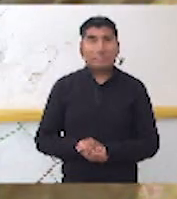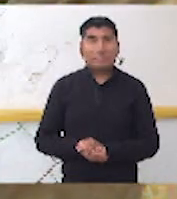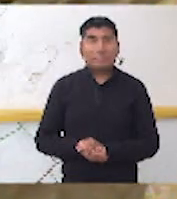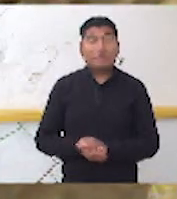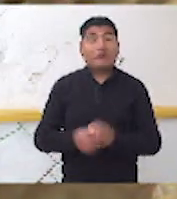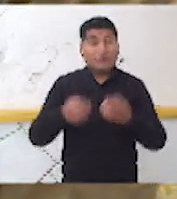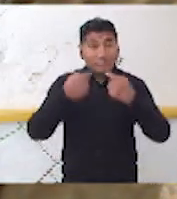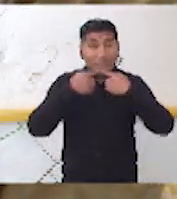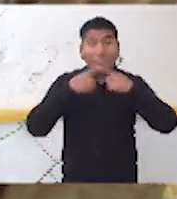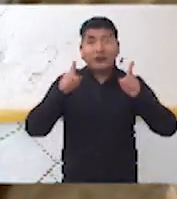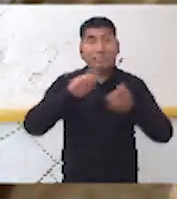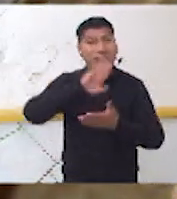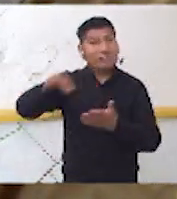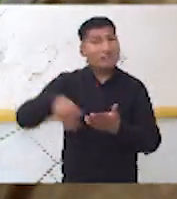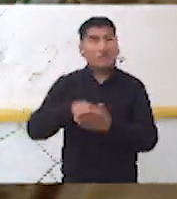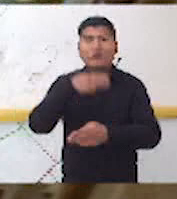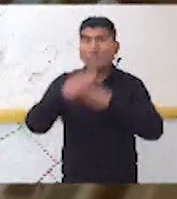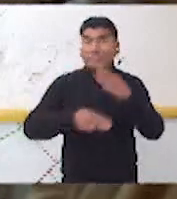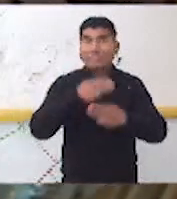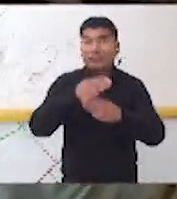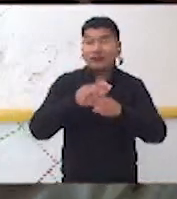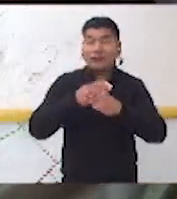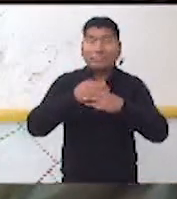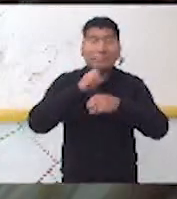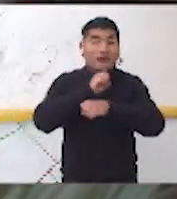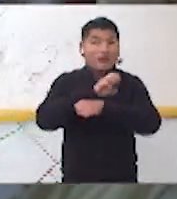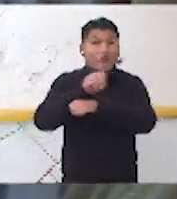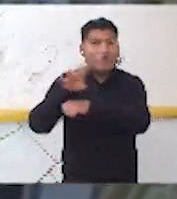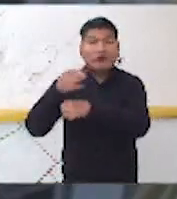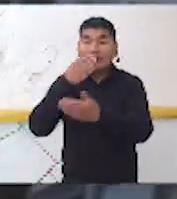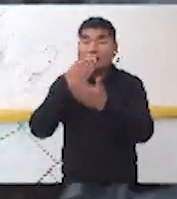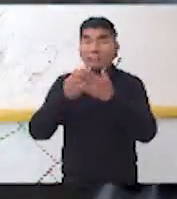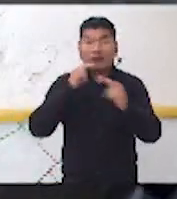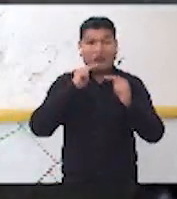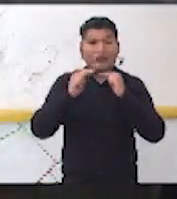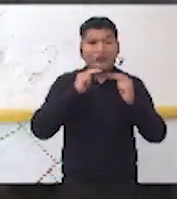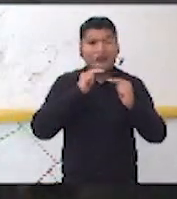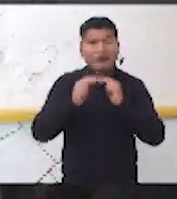Por todo el mundo, anuncien la buena noticia.